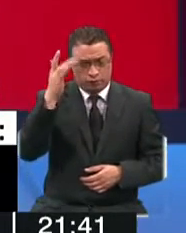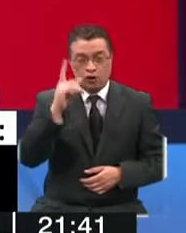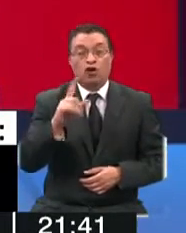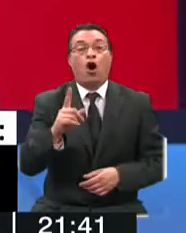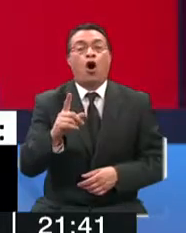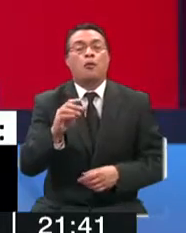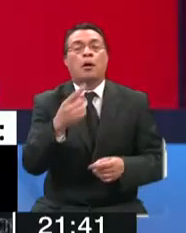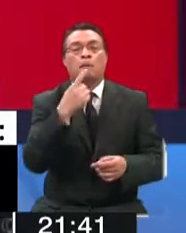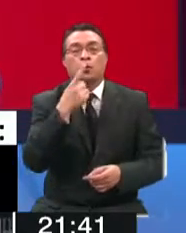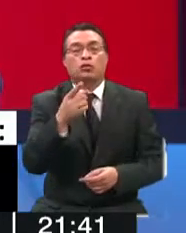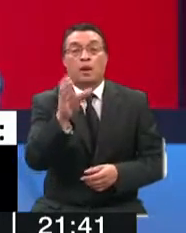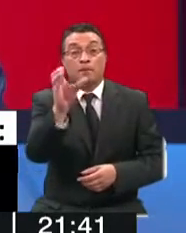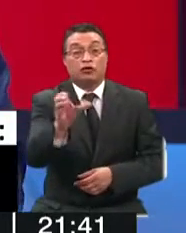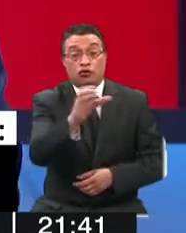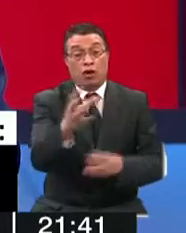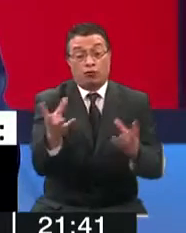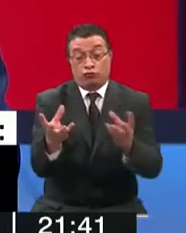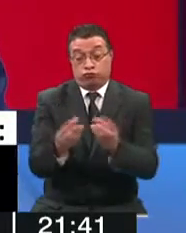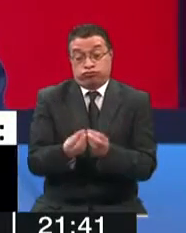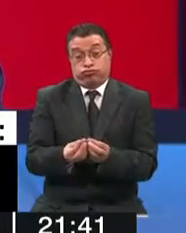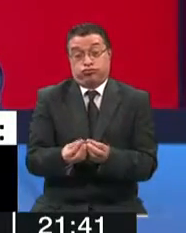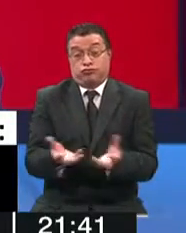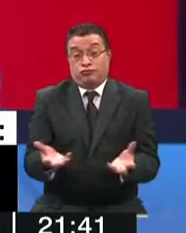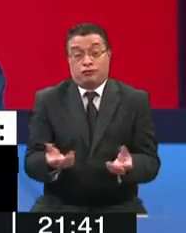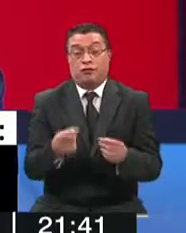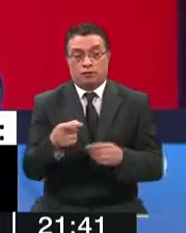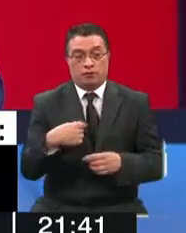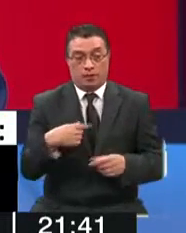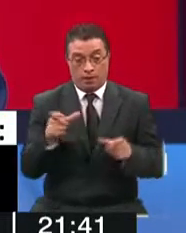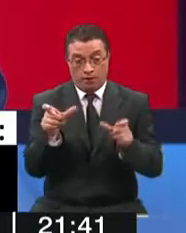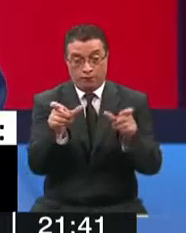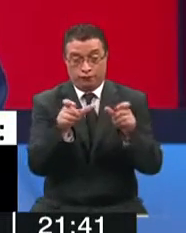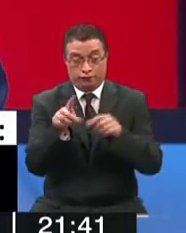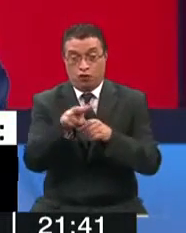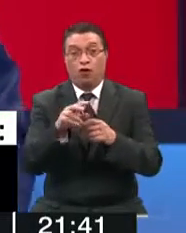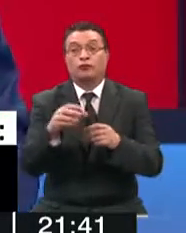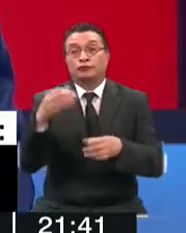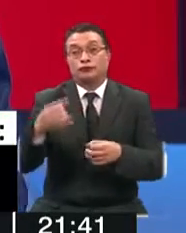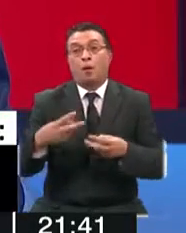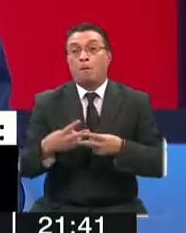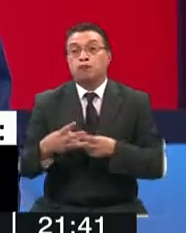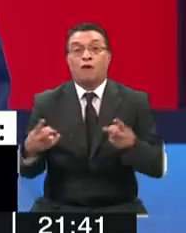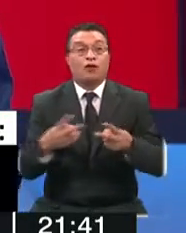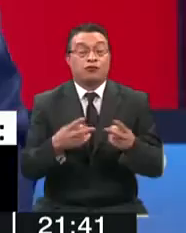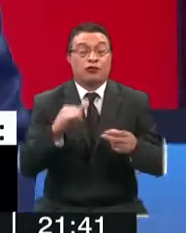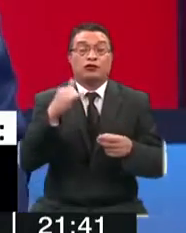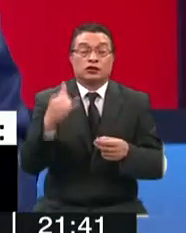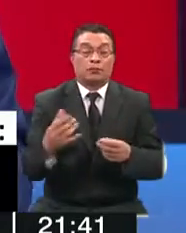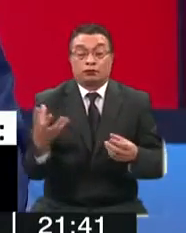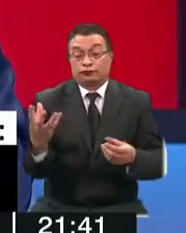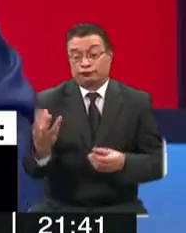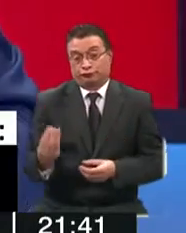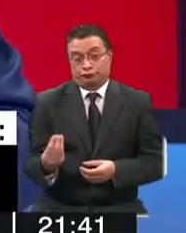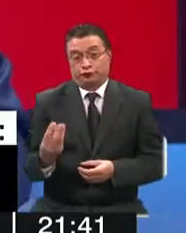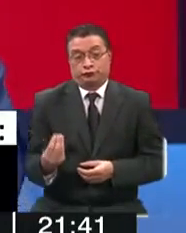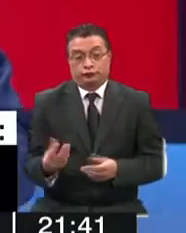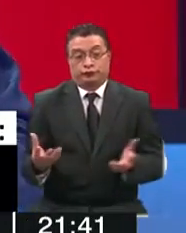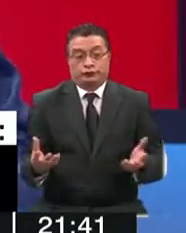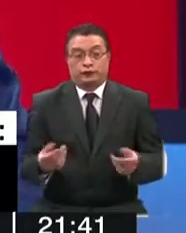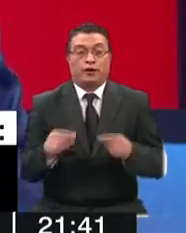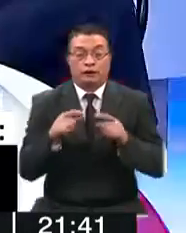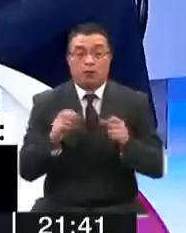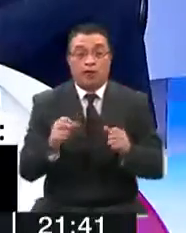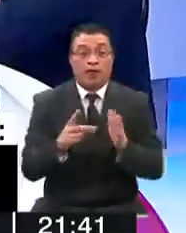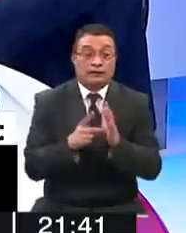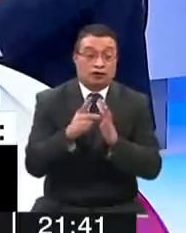gente. Bueno, uno como fiscalizador y en general con los organismos públicos siempre nos gustaría tener más funcionarios porque estamos seguros que así podríamos desarrollar mejor